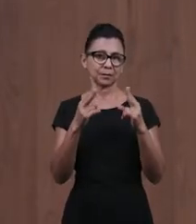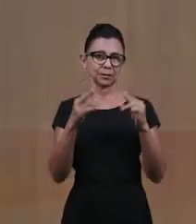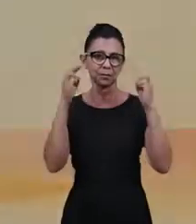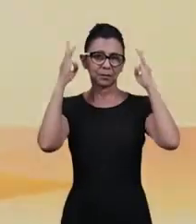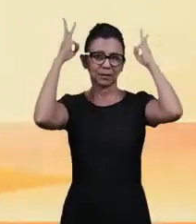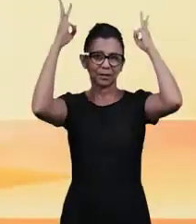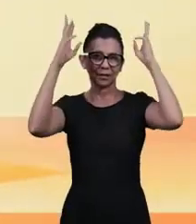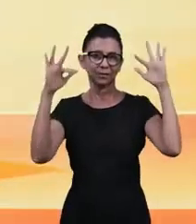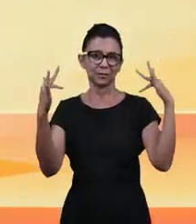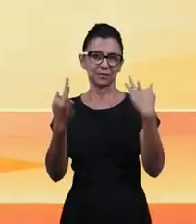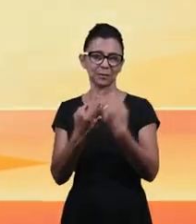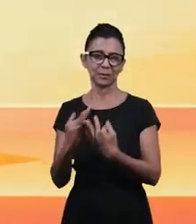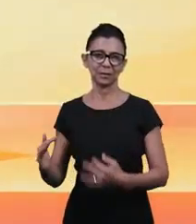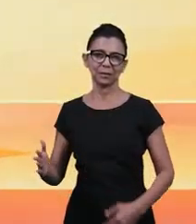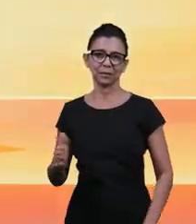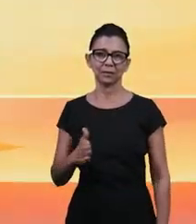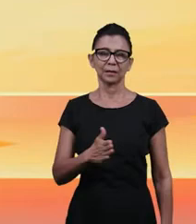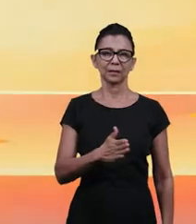con la familia de Moisés.